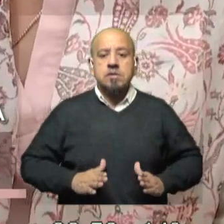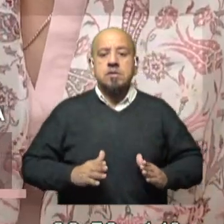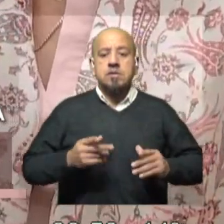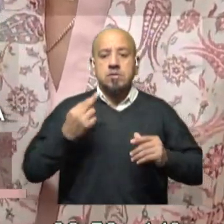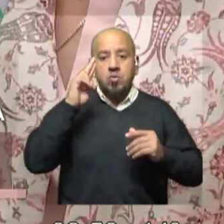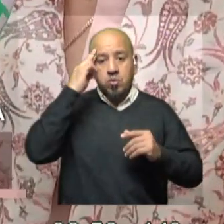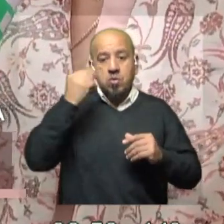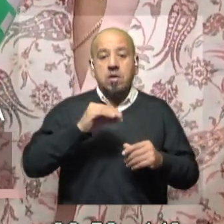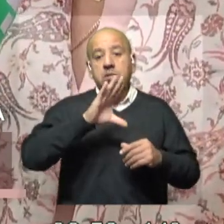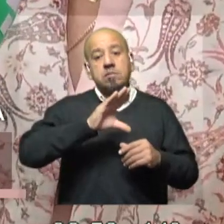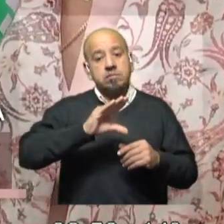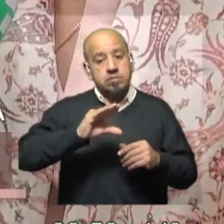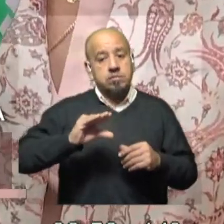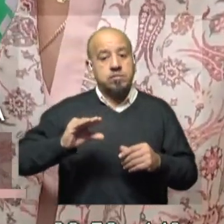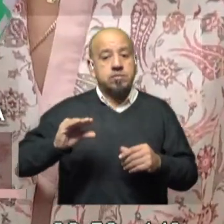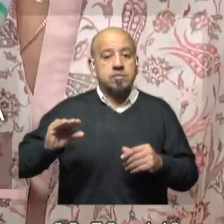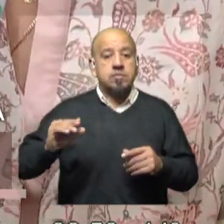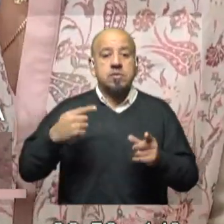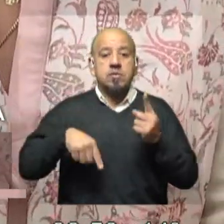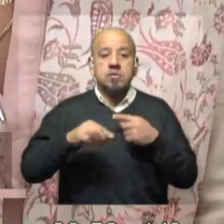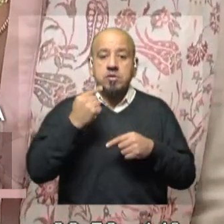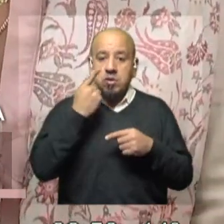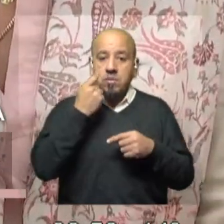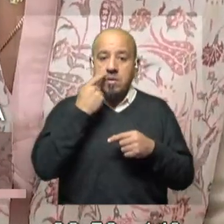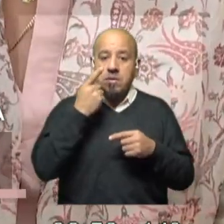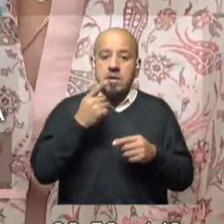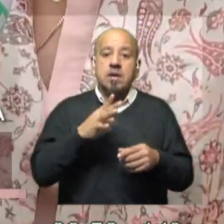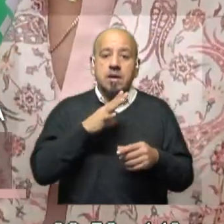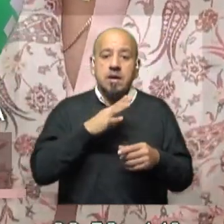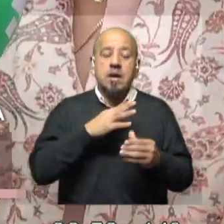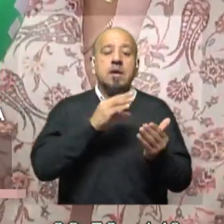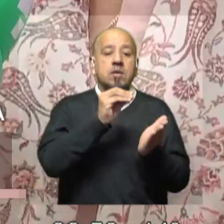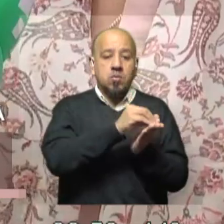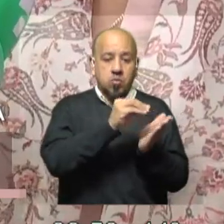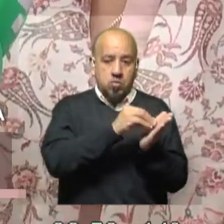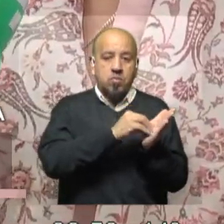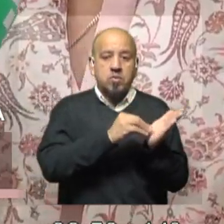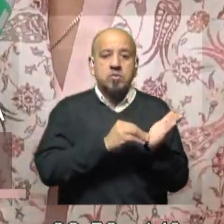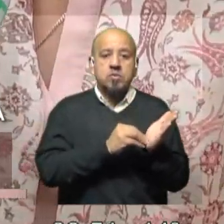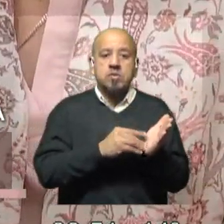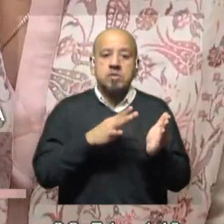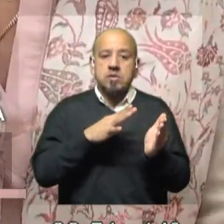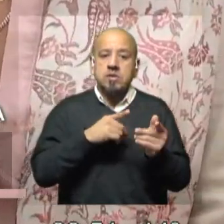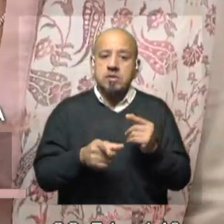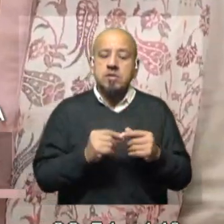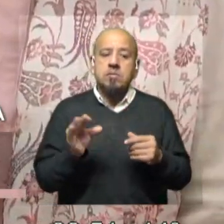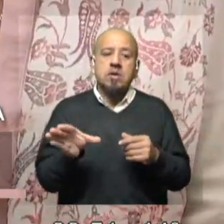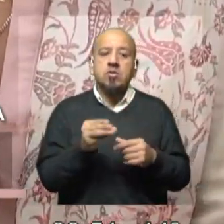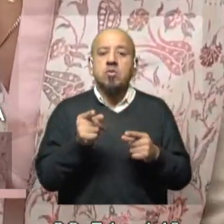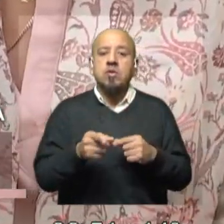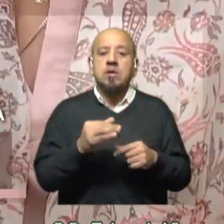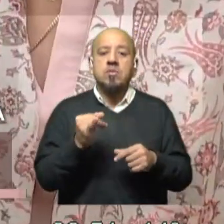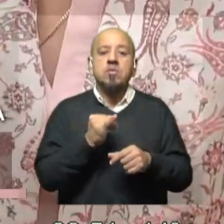va bajando. Por lo tanto, los padres con tranquilidad, porque hay cupos suficientes para todas aquellas instituciones para